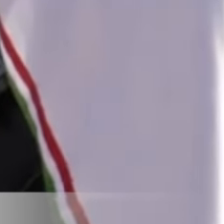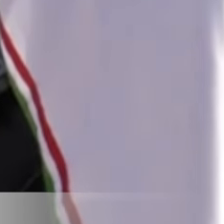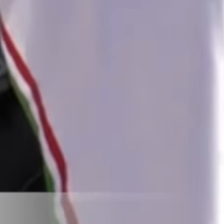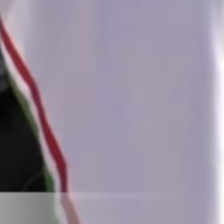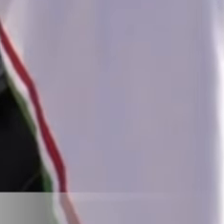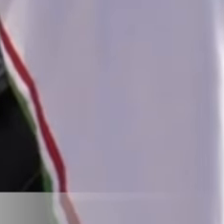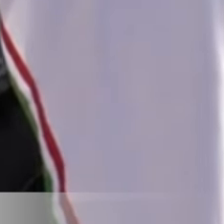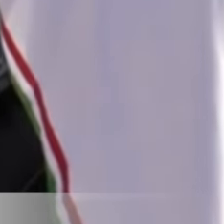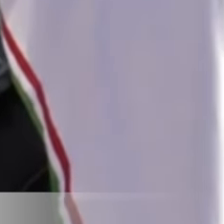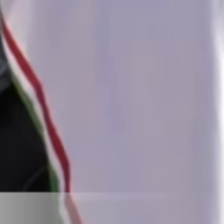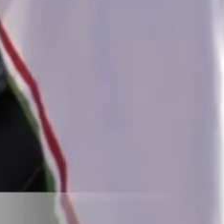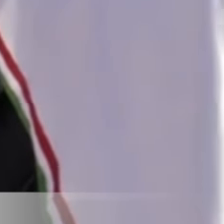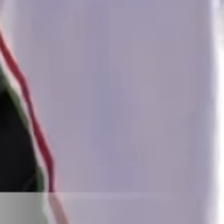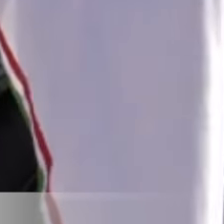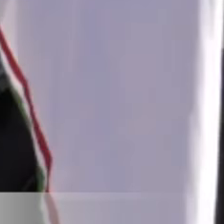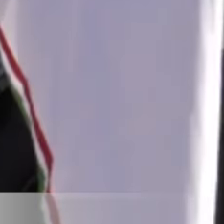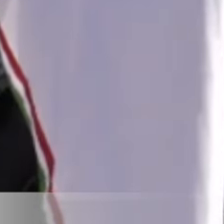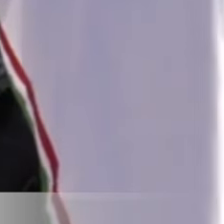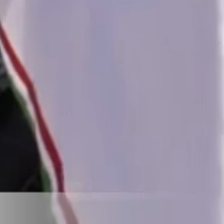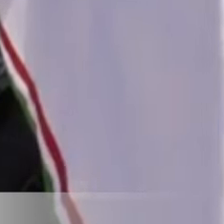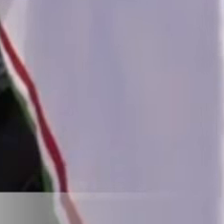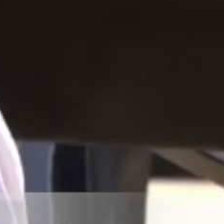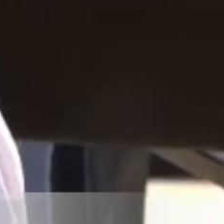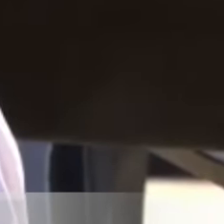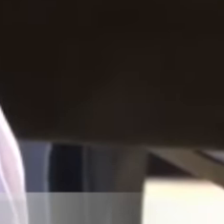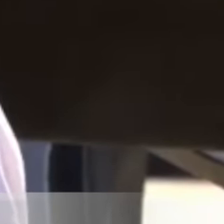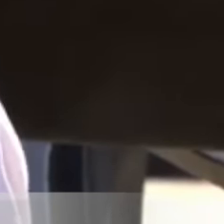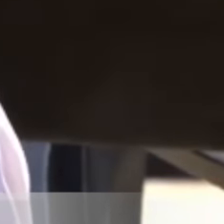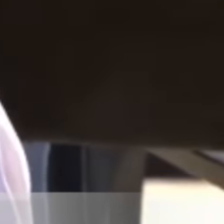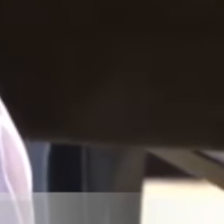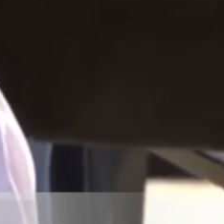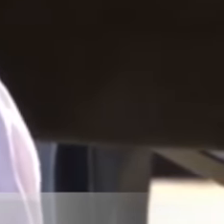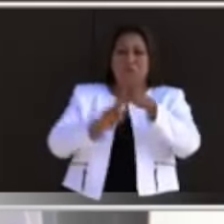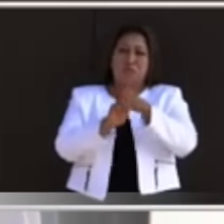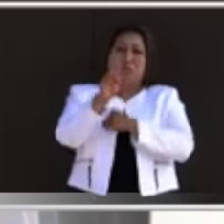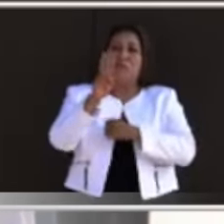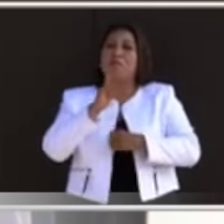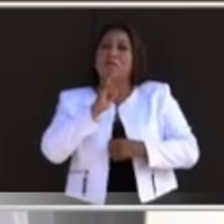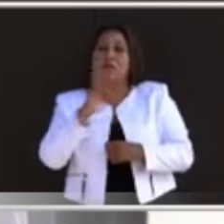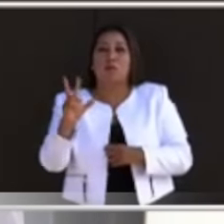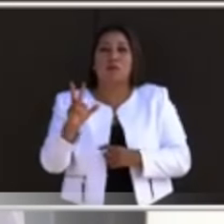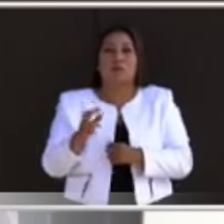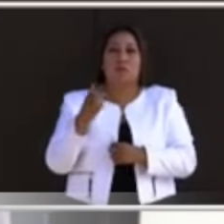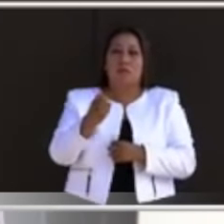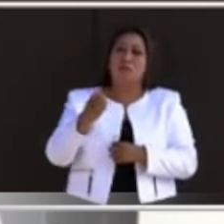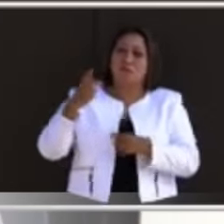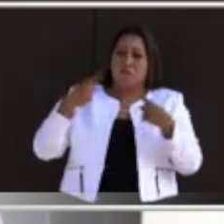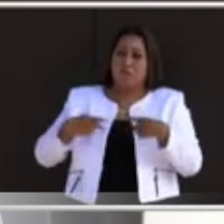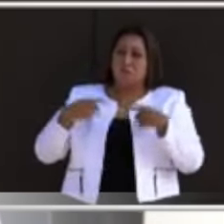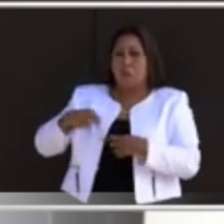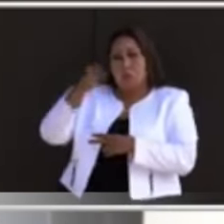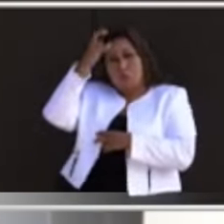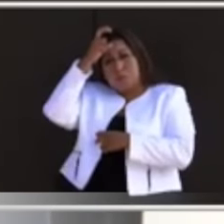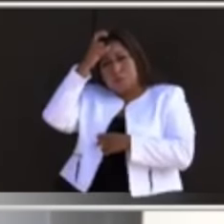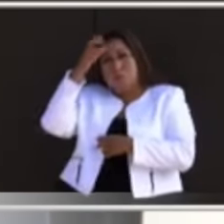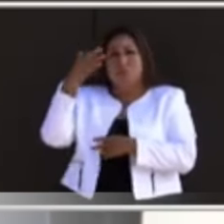de la crisis. A veracruzanas y veracruzanos que tienen capacidad, experiencia, talento